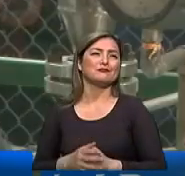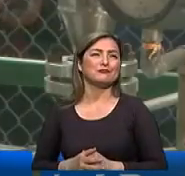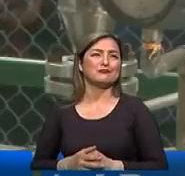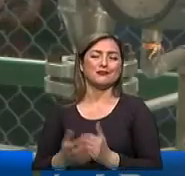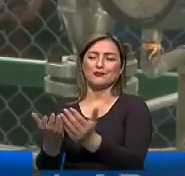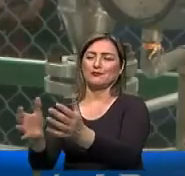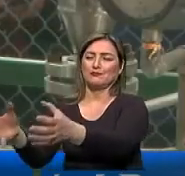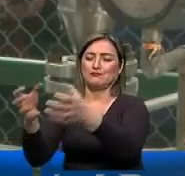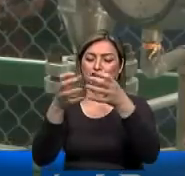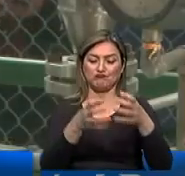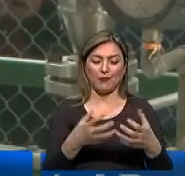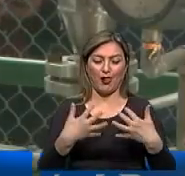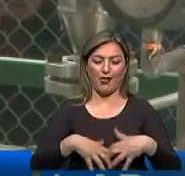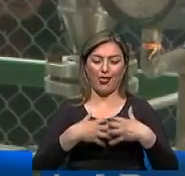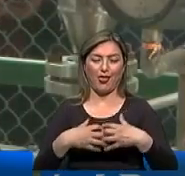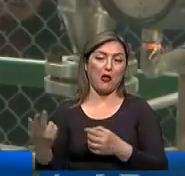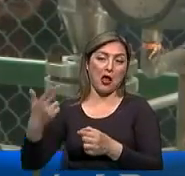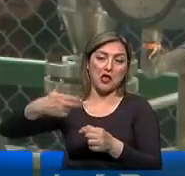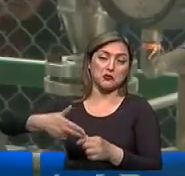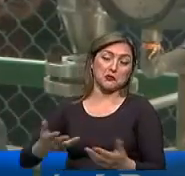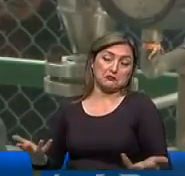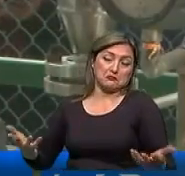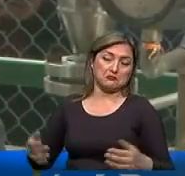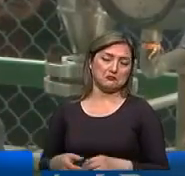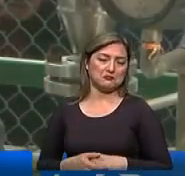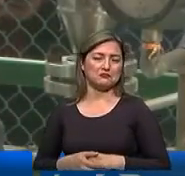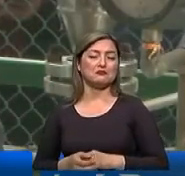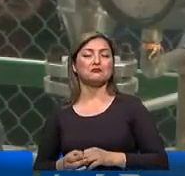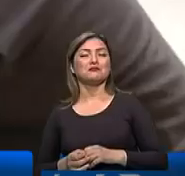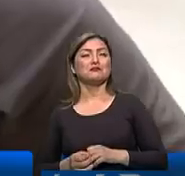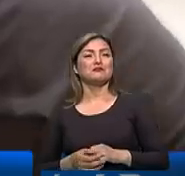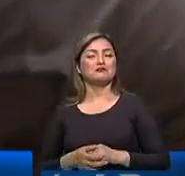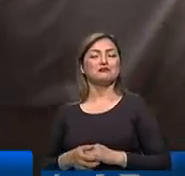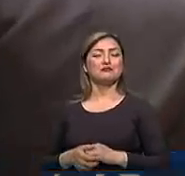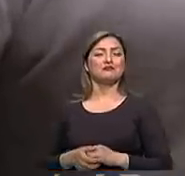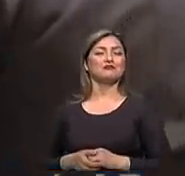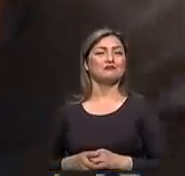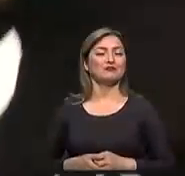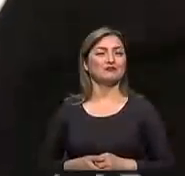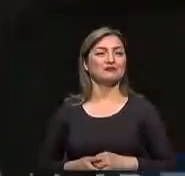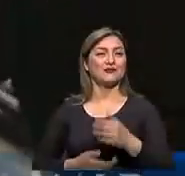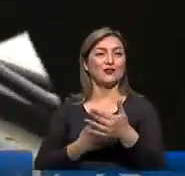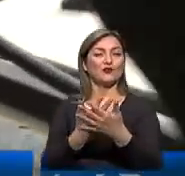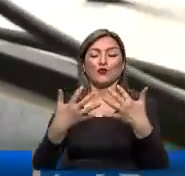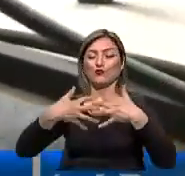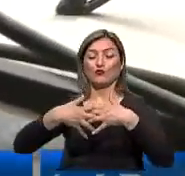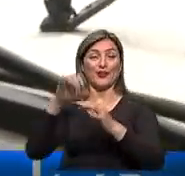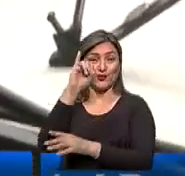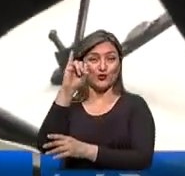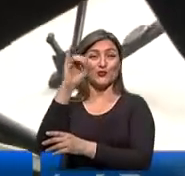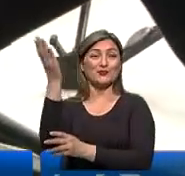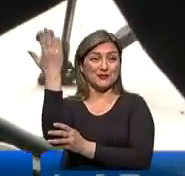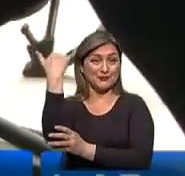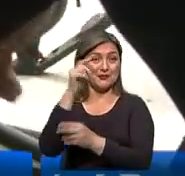si lo podemos reproducir, procesarlo y lo convertimos en combustibles limpios? Durante la presentación de la planta la semana pasada,